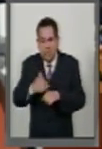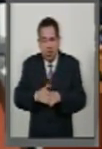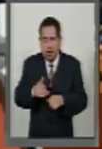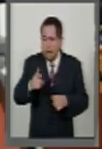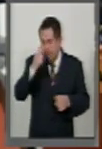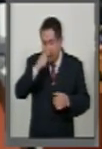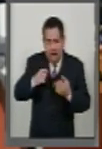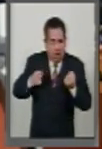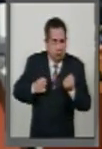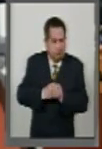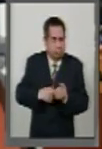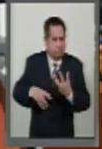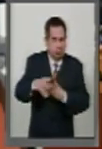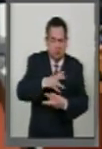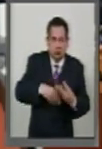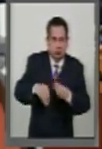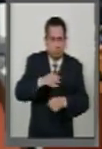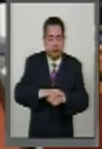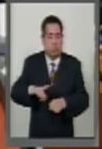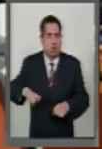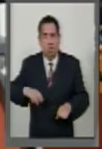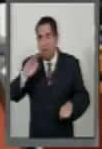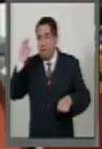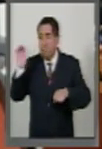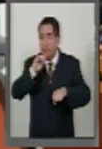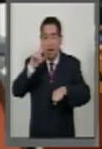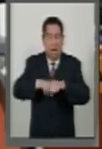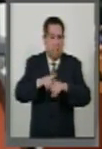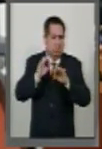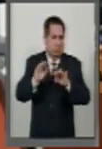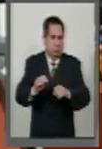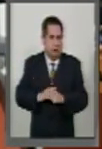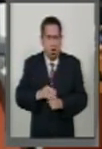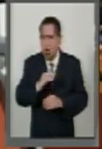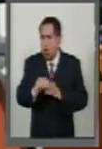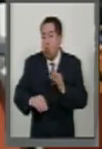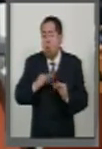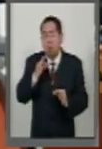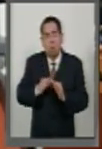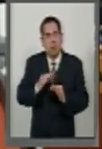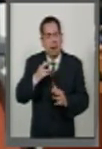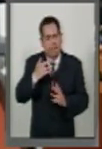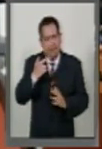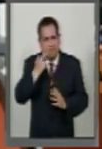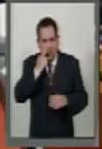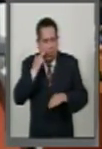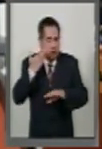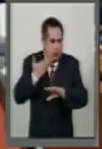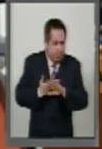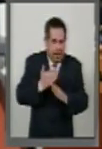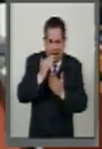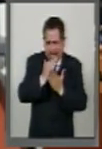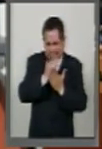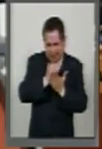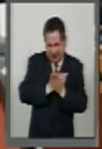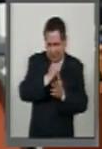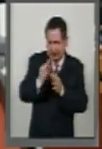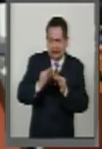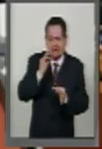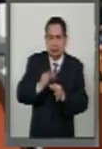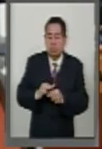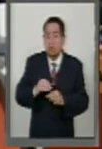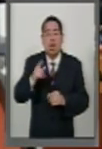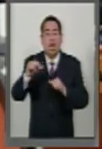que sostiene el gobierno federal, además de cumplir con los lineamientos y recomendaciones de